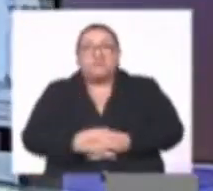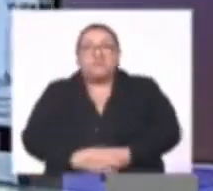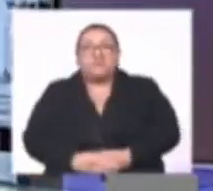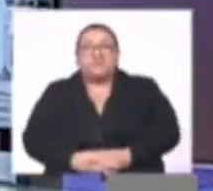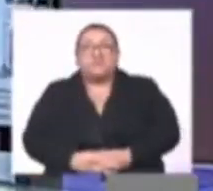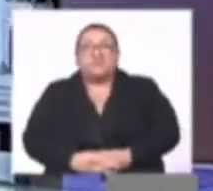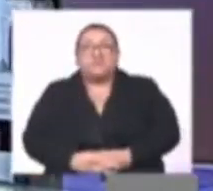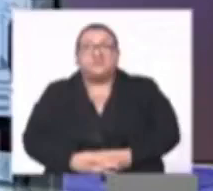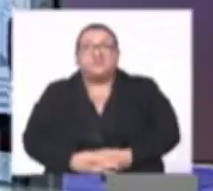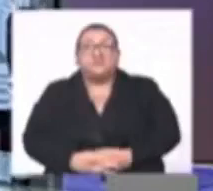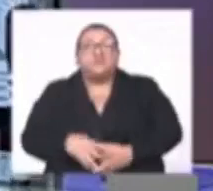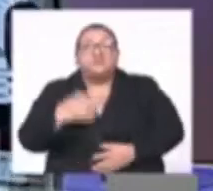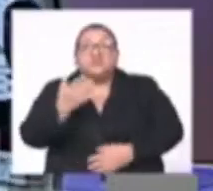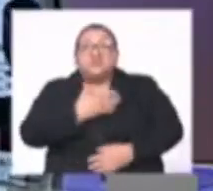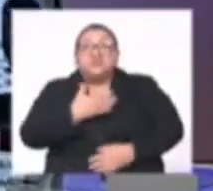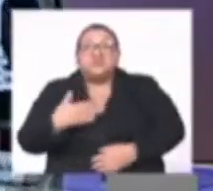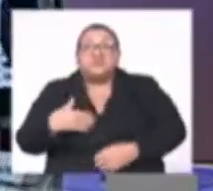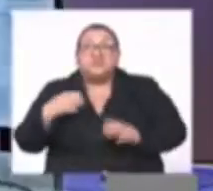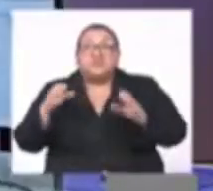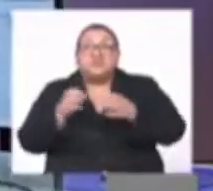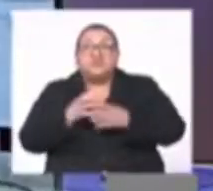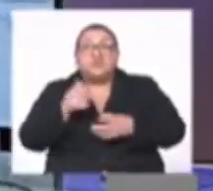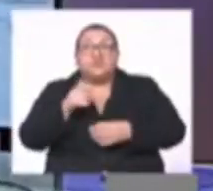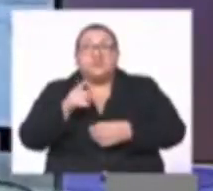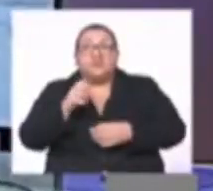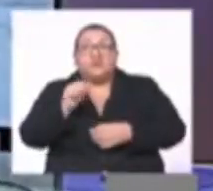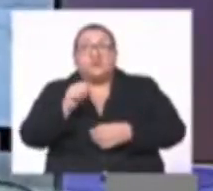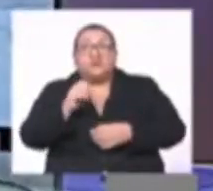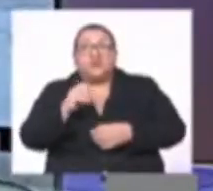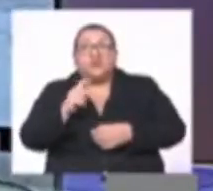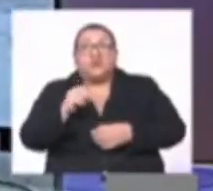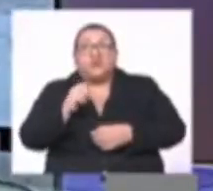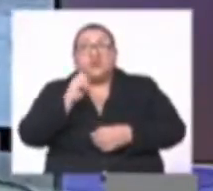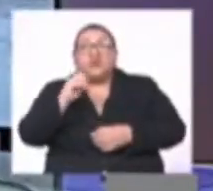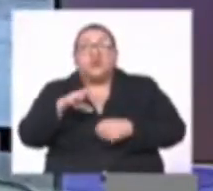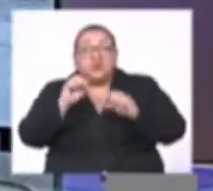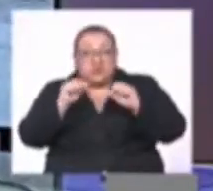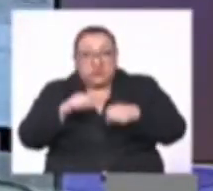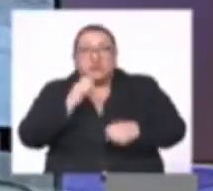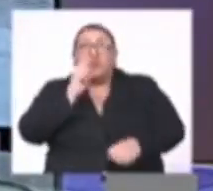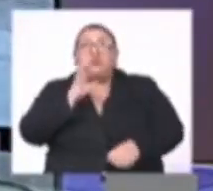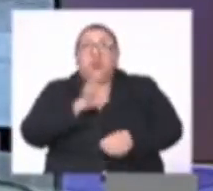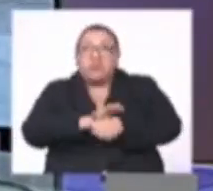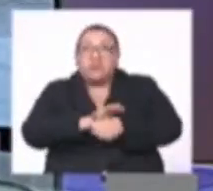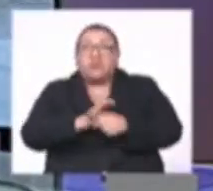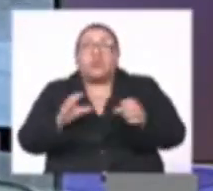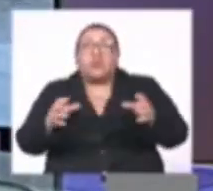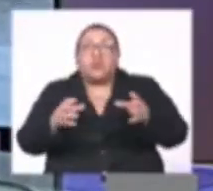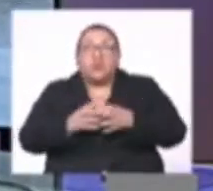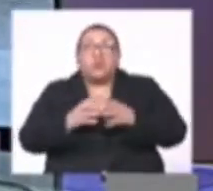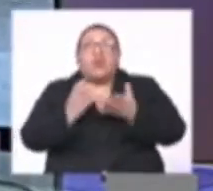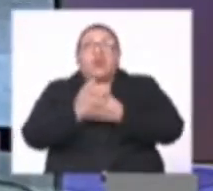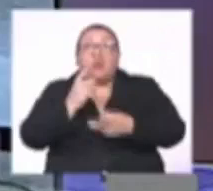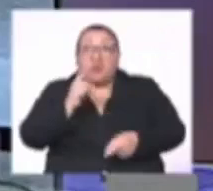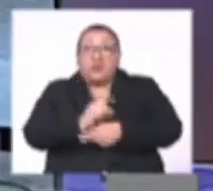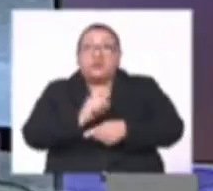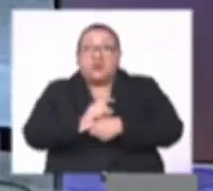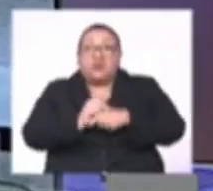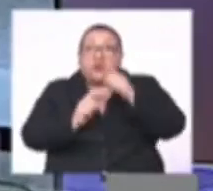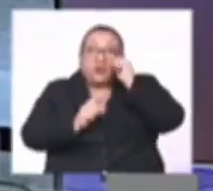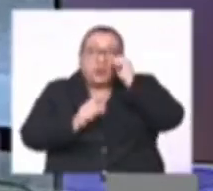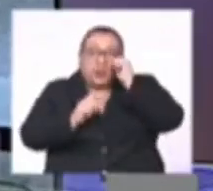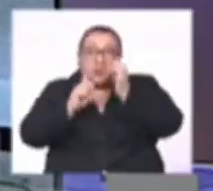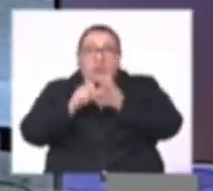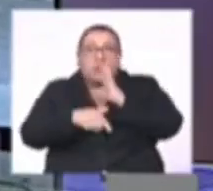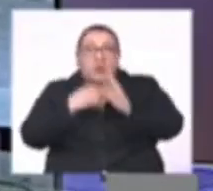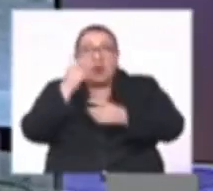Y el presidente del Congreso de la República, Alejandro Soto Reyes, reafirmó su compromiso con el sector educación tras la visita